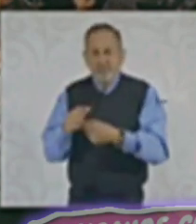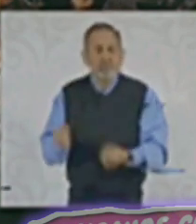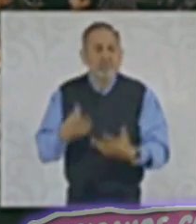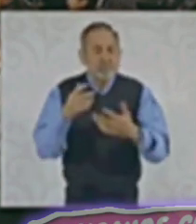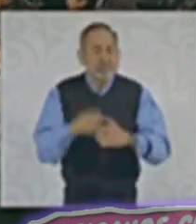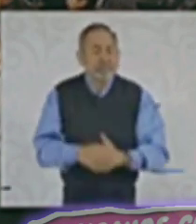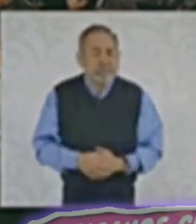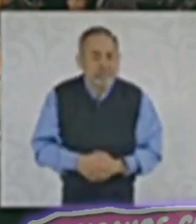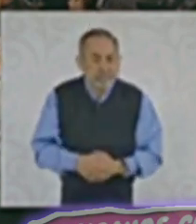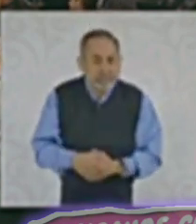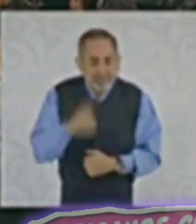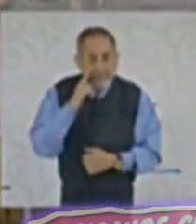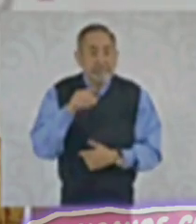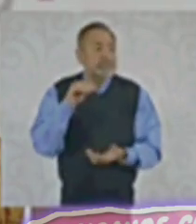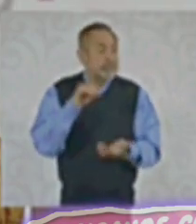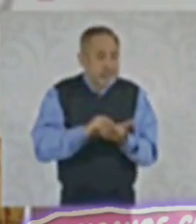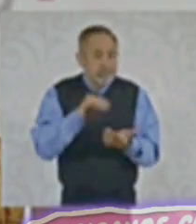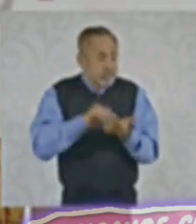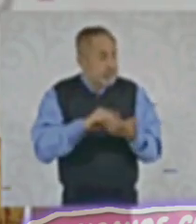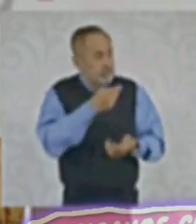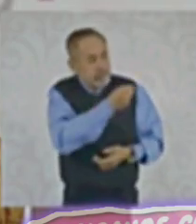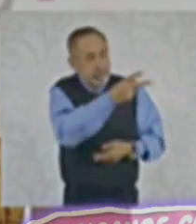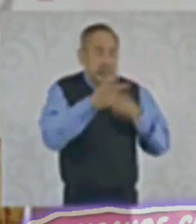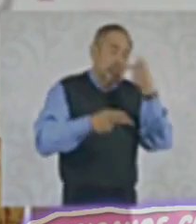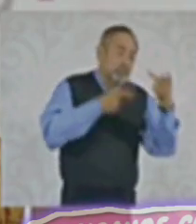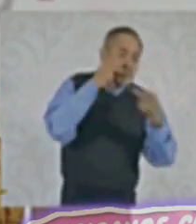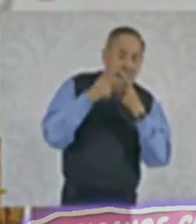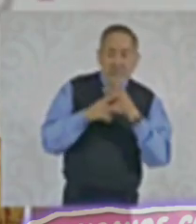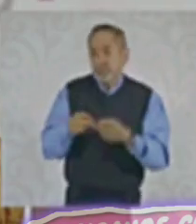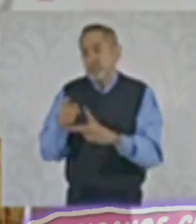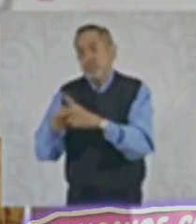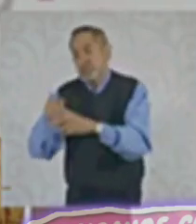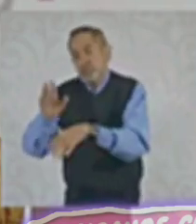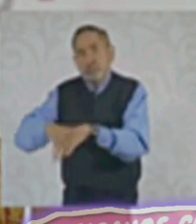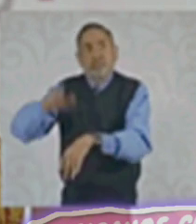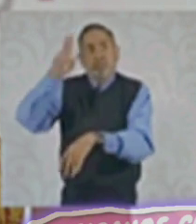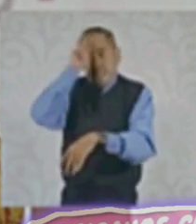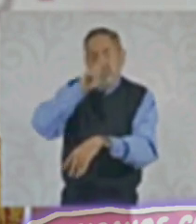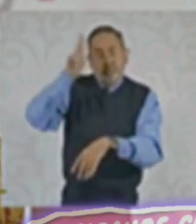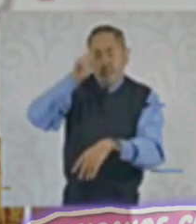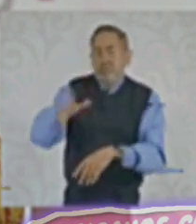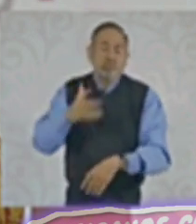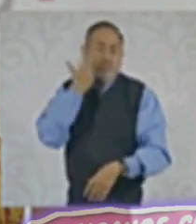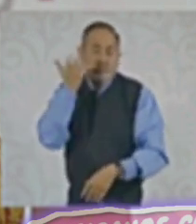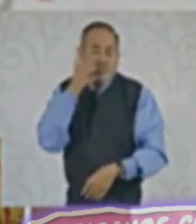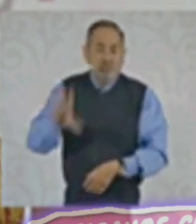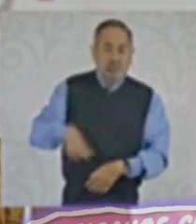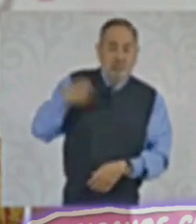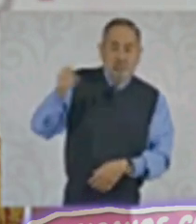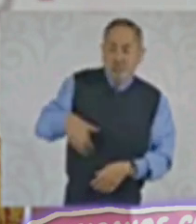Porque todavía hay comentócratas que hablan de la sobrerepresentación.